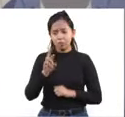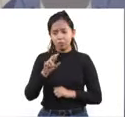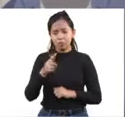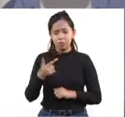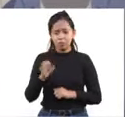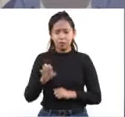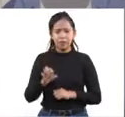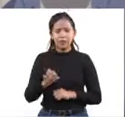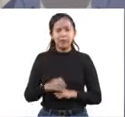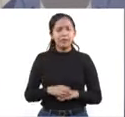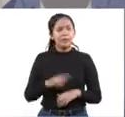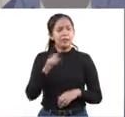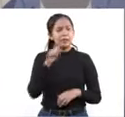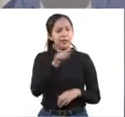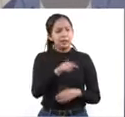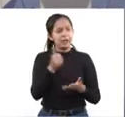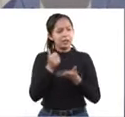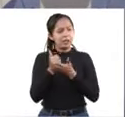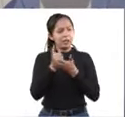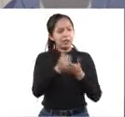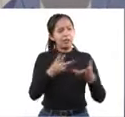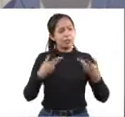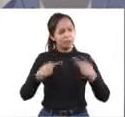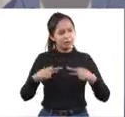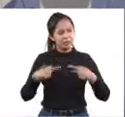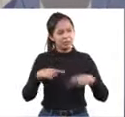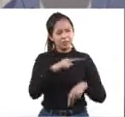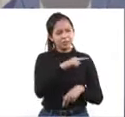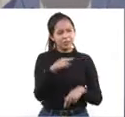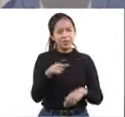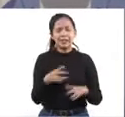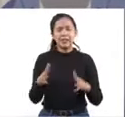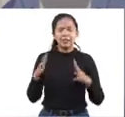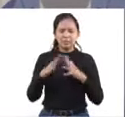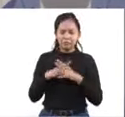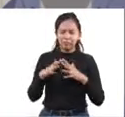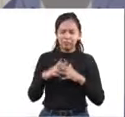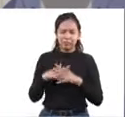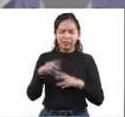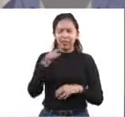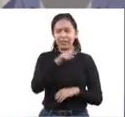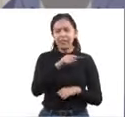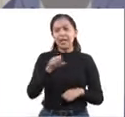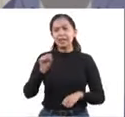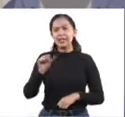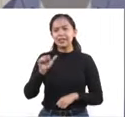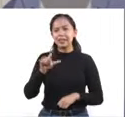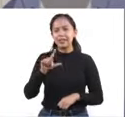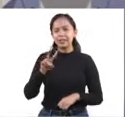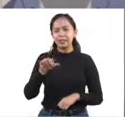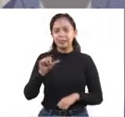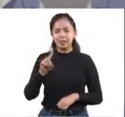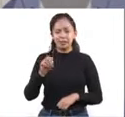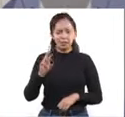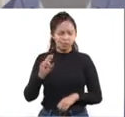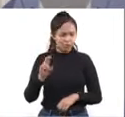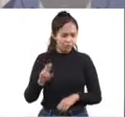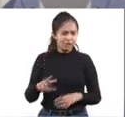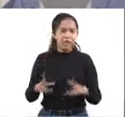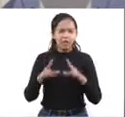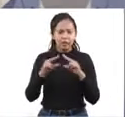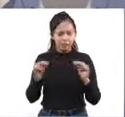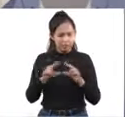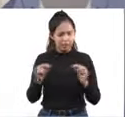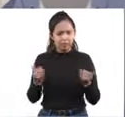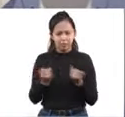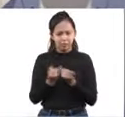representó a miles de refugiados después de las guerras en El Salvador y Nicaragua. Posteriormente, expandió